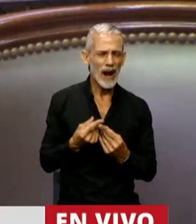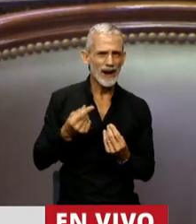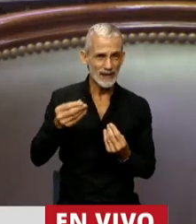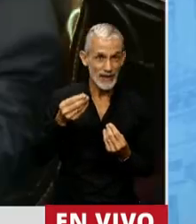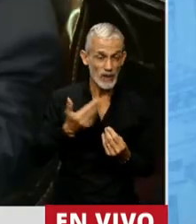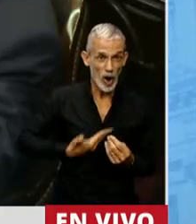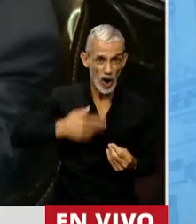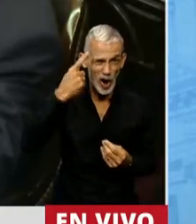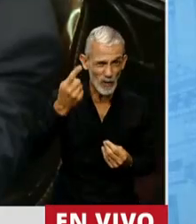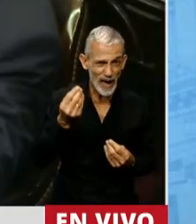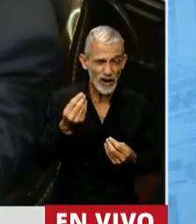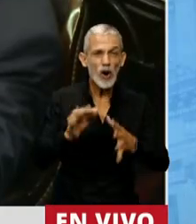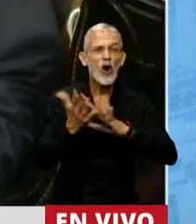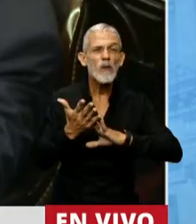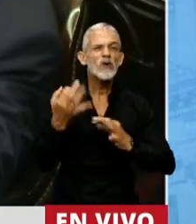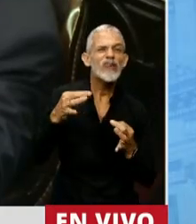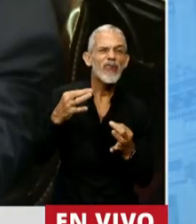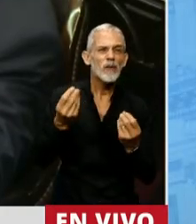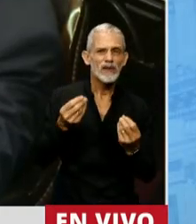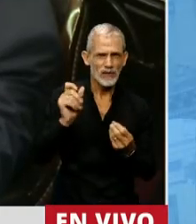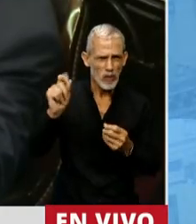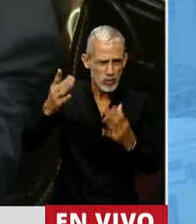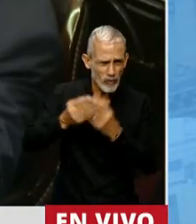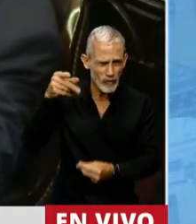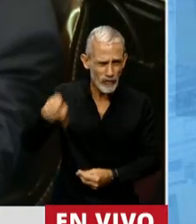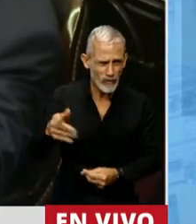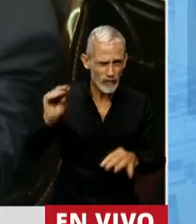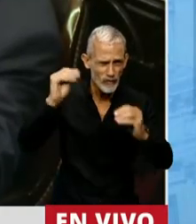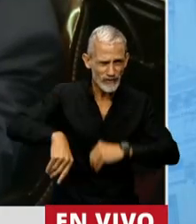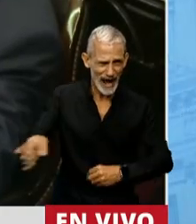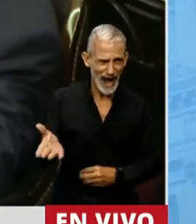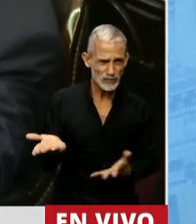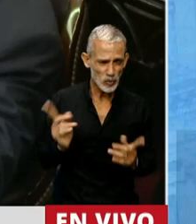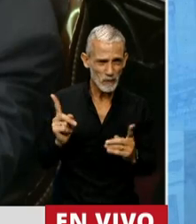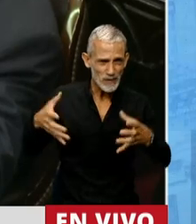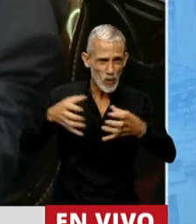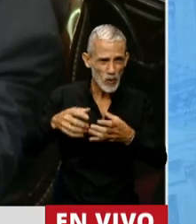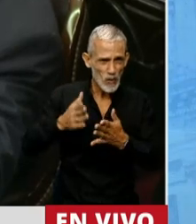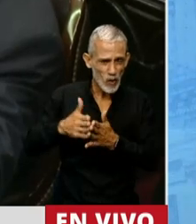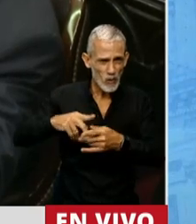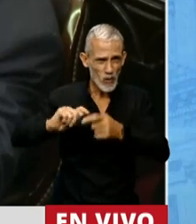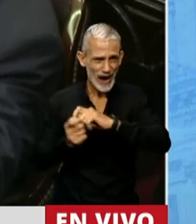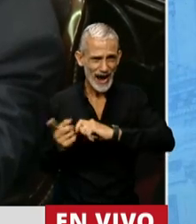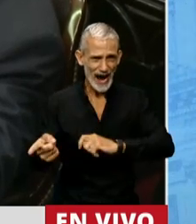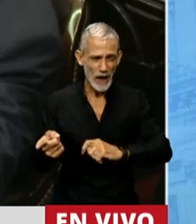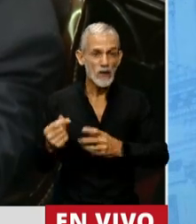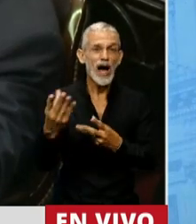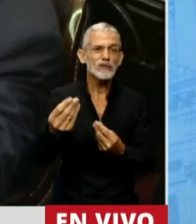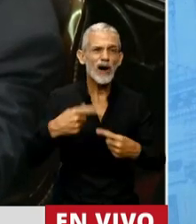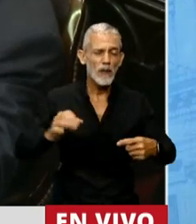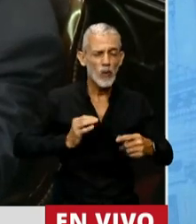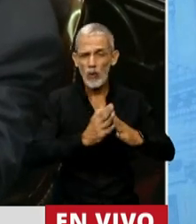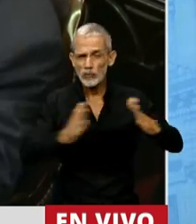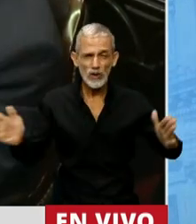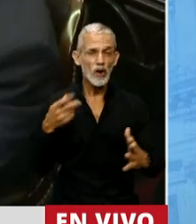Estado cómo se debe hacer la fórmula, cuando fueron los que establecieron esta política de Estado, los que ayudaron a que durante